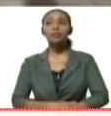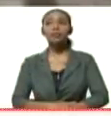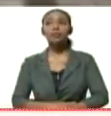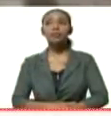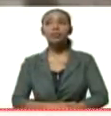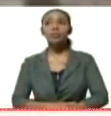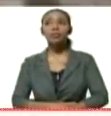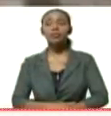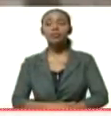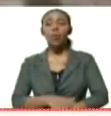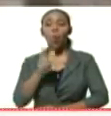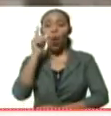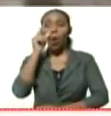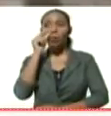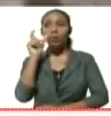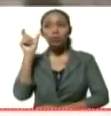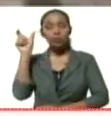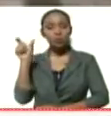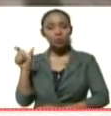Sergei.